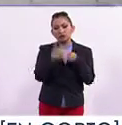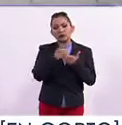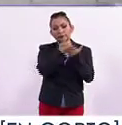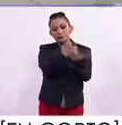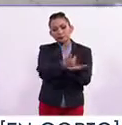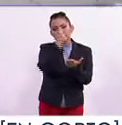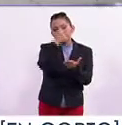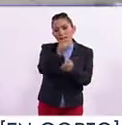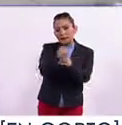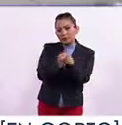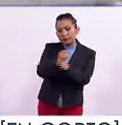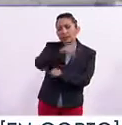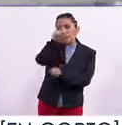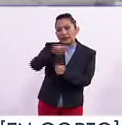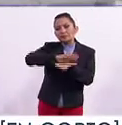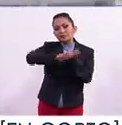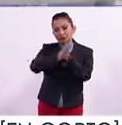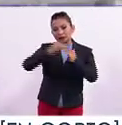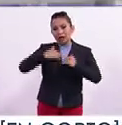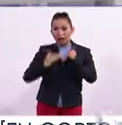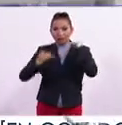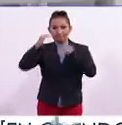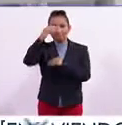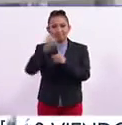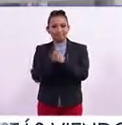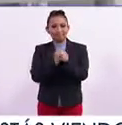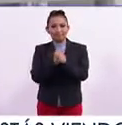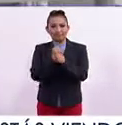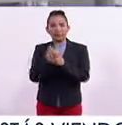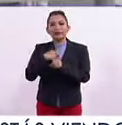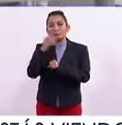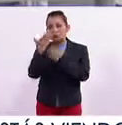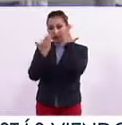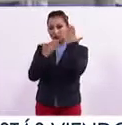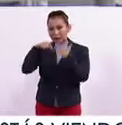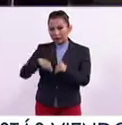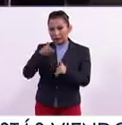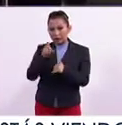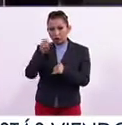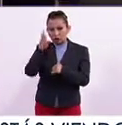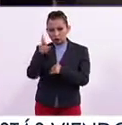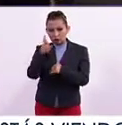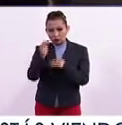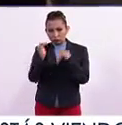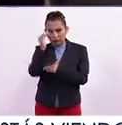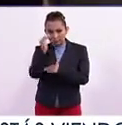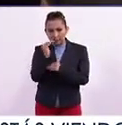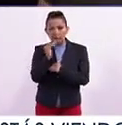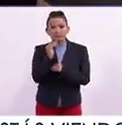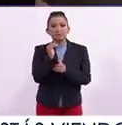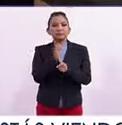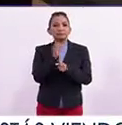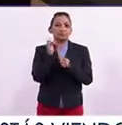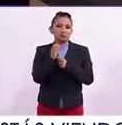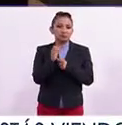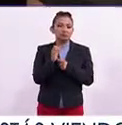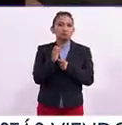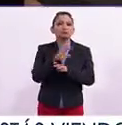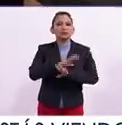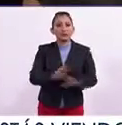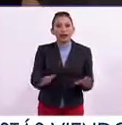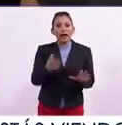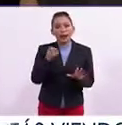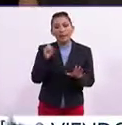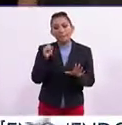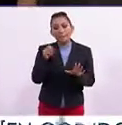después como investigador, y hice mi doctorado aquí también, y entonces ya fui parte de